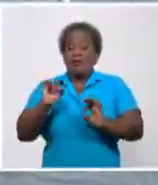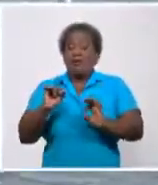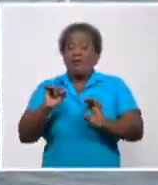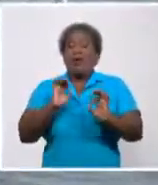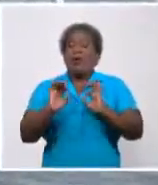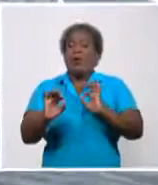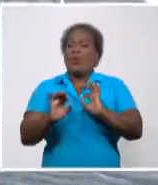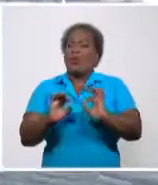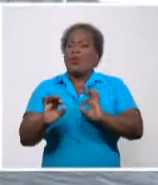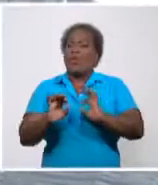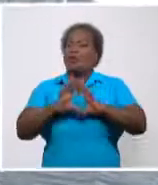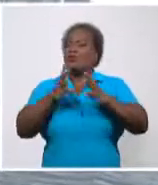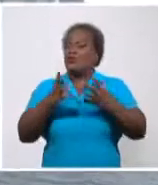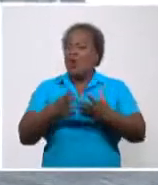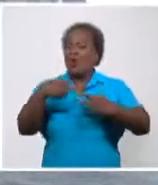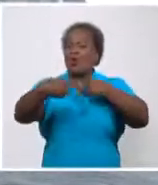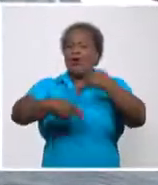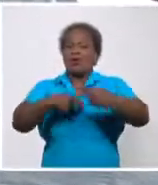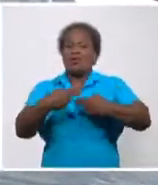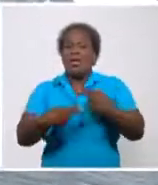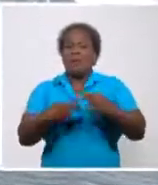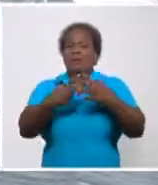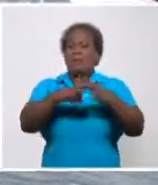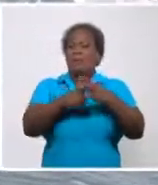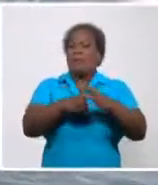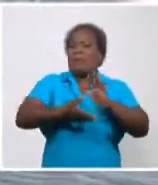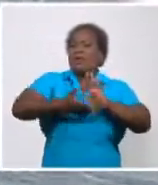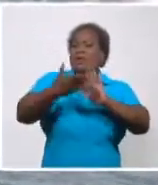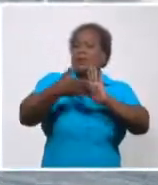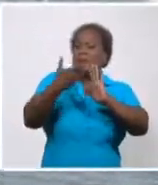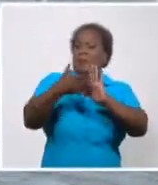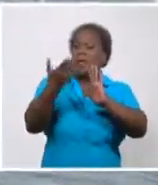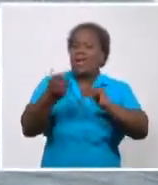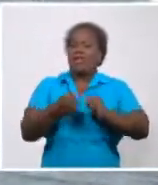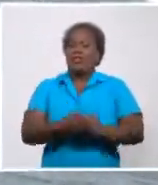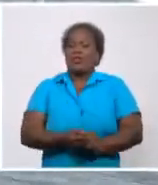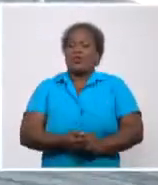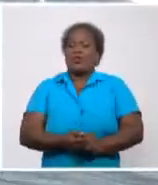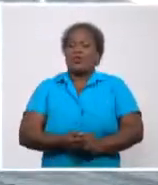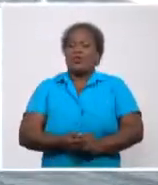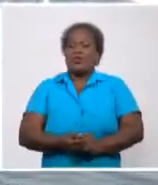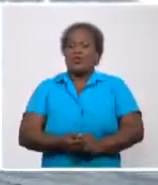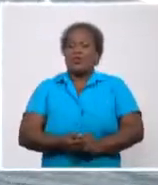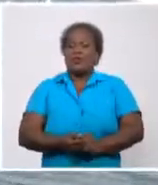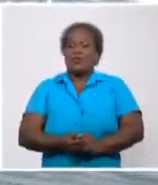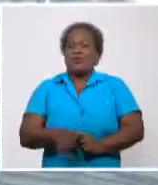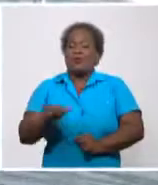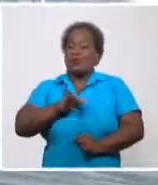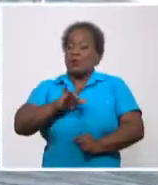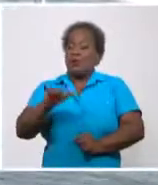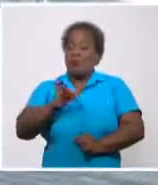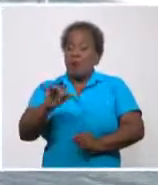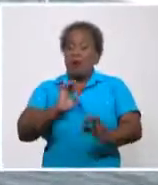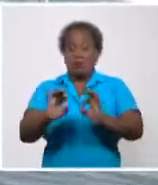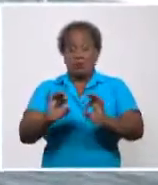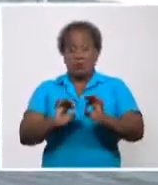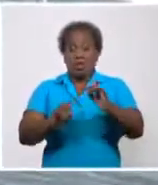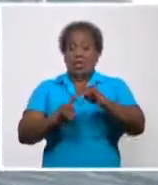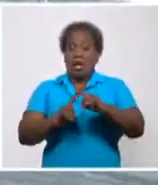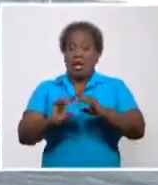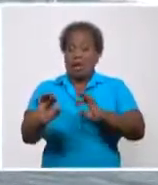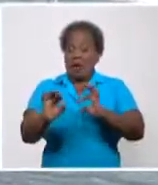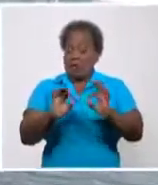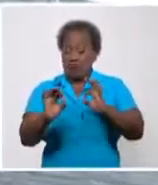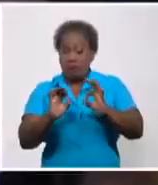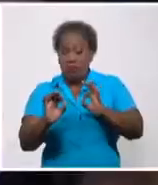que tenemos que nosotros realizaste en mantenimiento de la propia infraestructura pero también para asegurar todas las tareas de conservación de